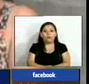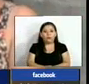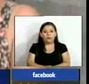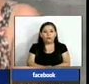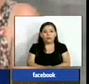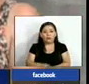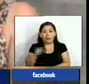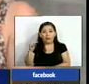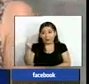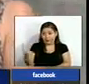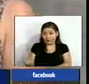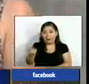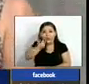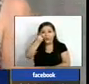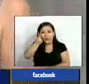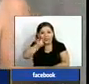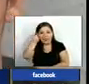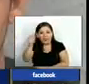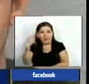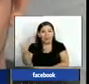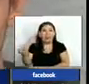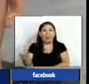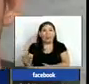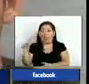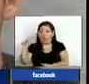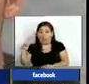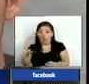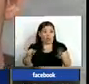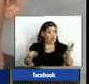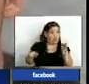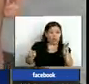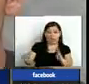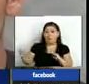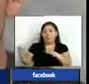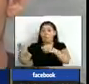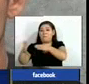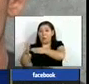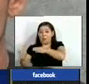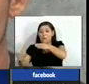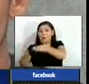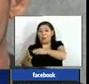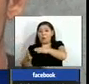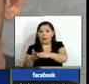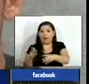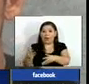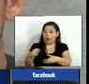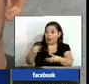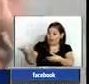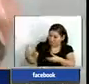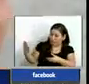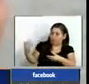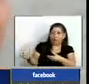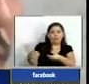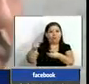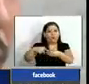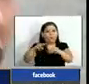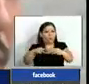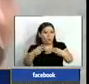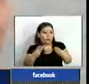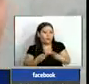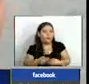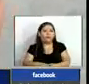persona adolescente estaba siendo acosado por parte de sujetos de pandilla para que formara parte del grupo.